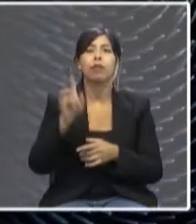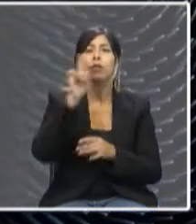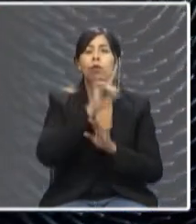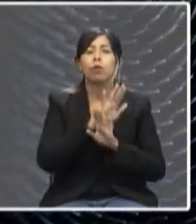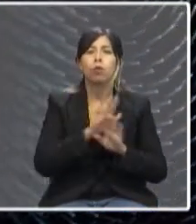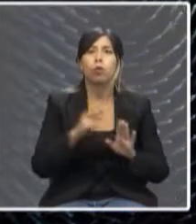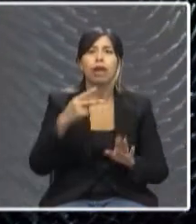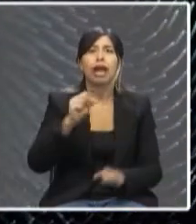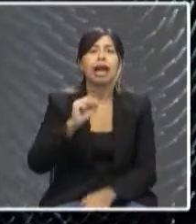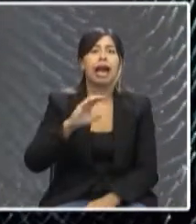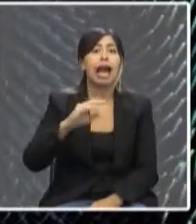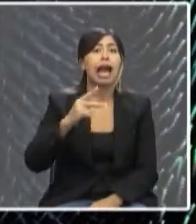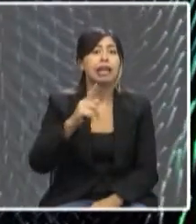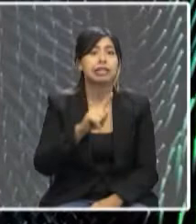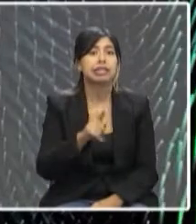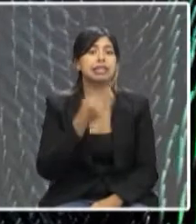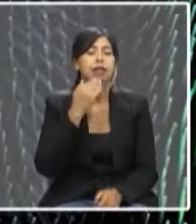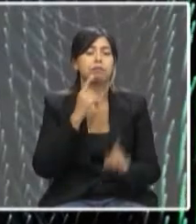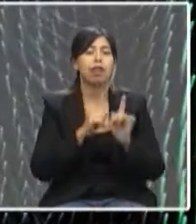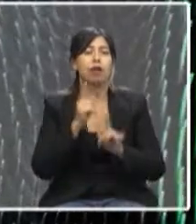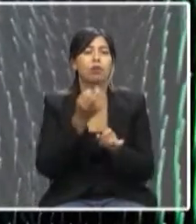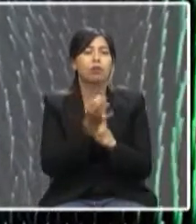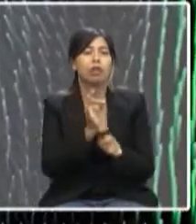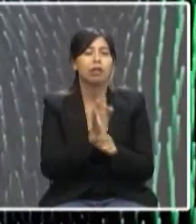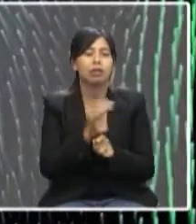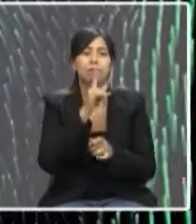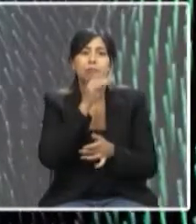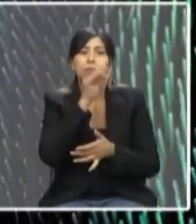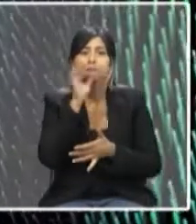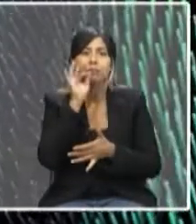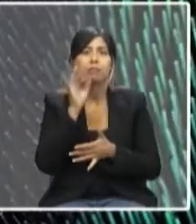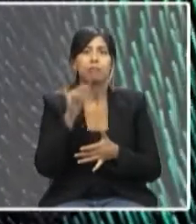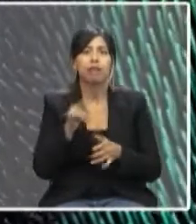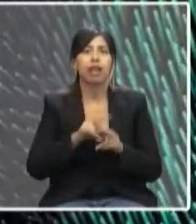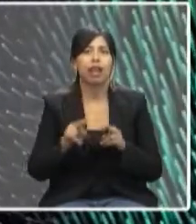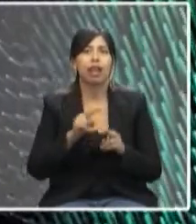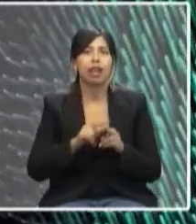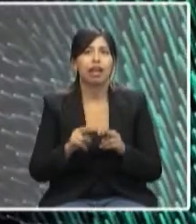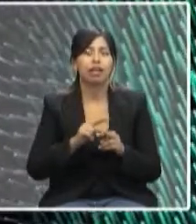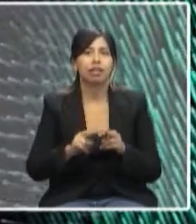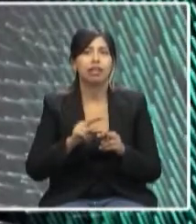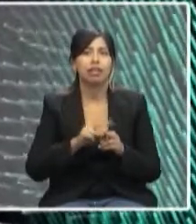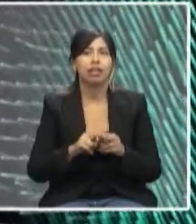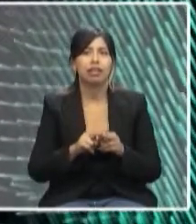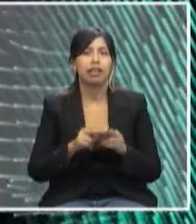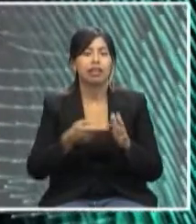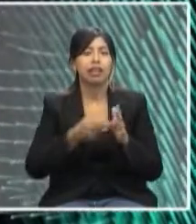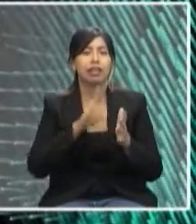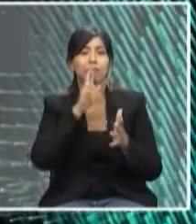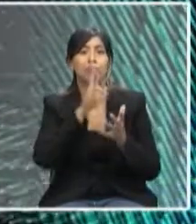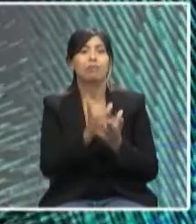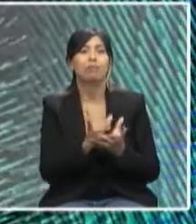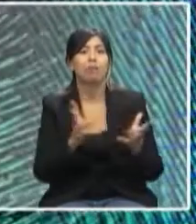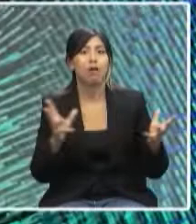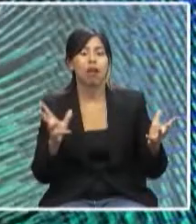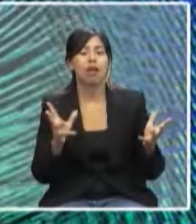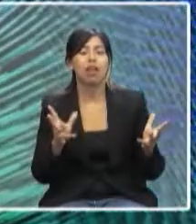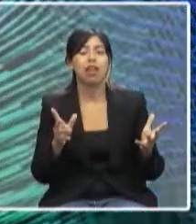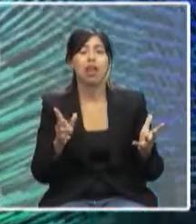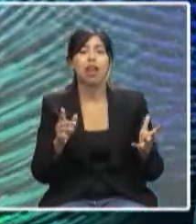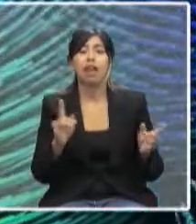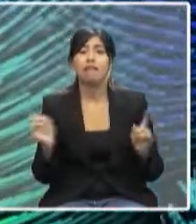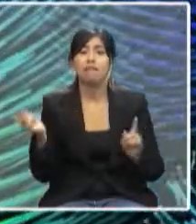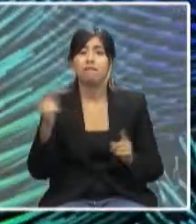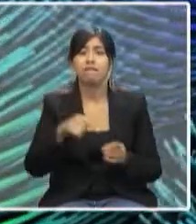y algunos tips y secretos. Para hacer moonshots y soluciones grandes, no hay que venir a Silicon Valley.